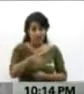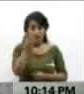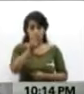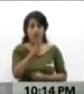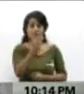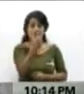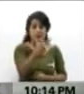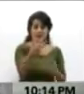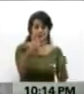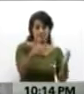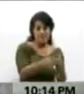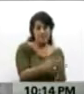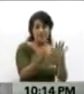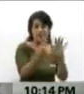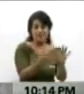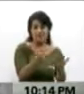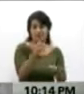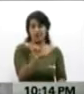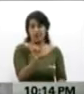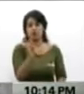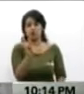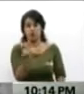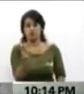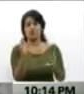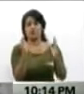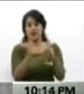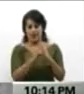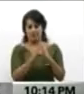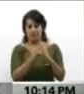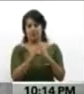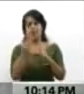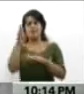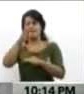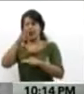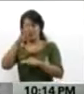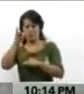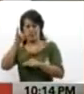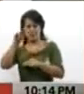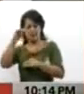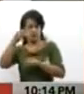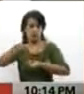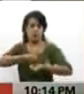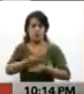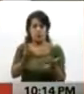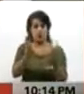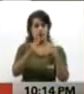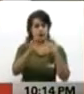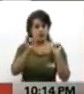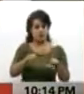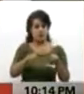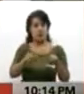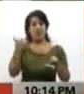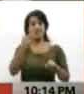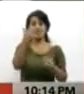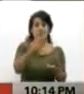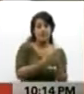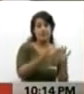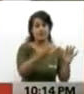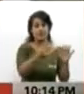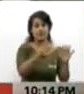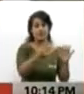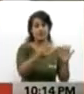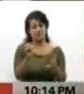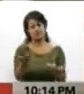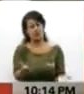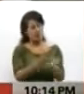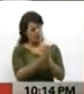3.702 viviendas fueron entregadas por el INAVI, que era el que construía viviendas. 3.700, por favor, adecos